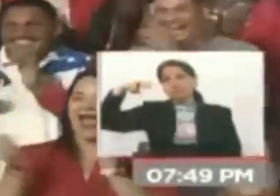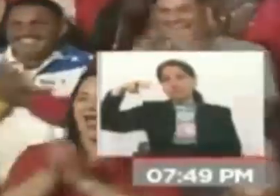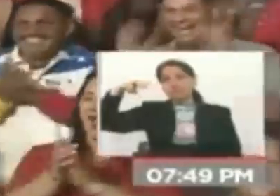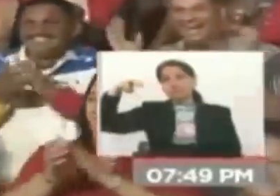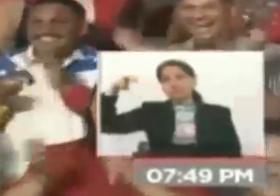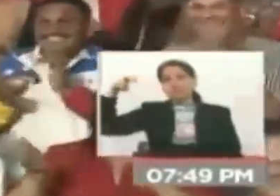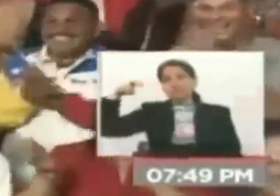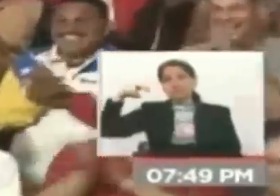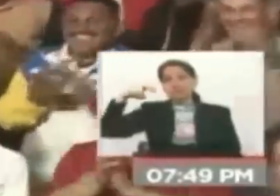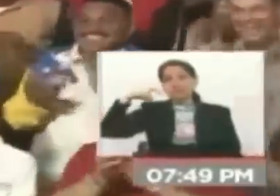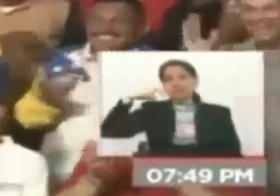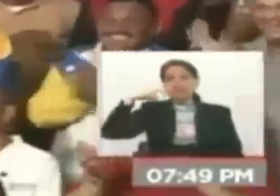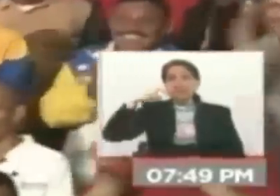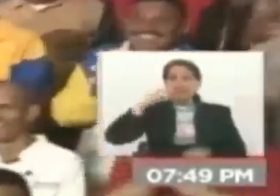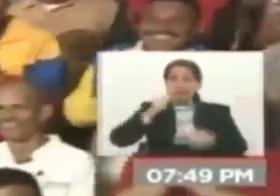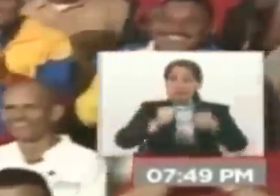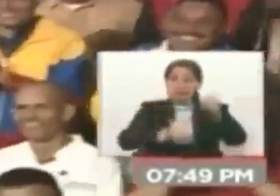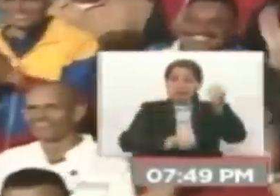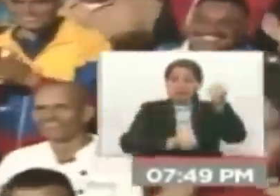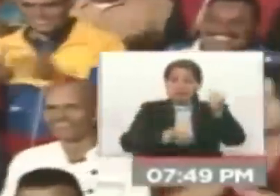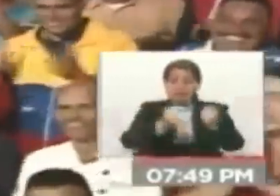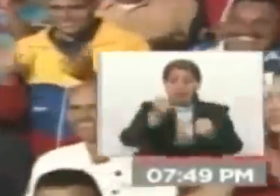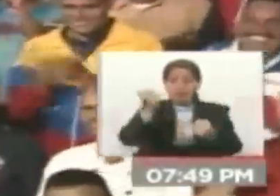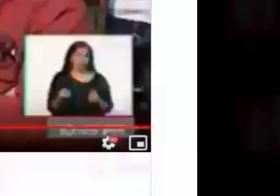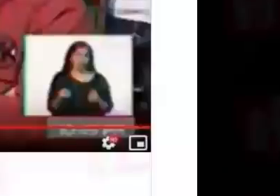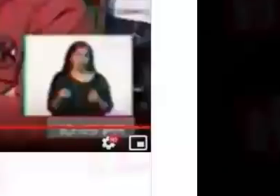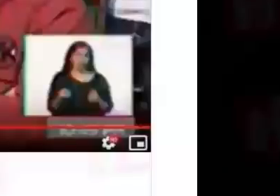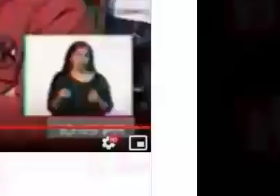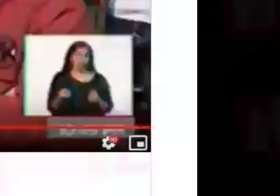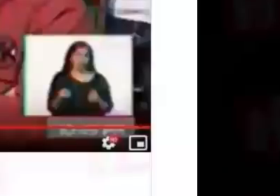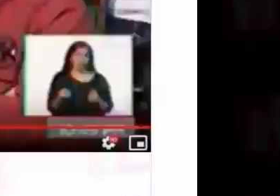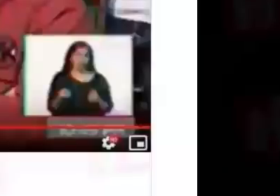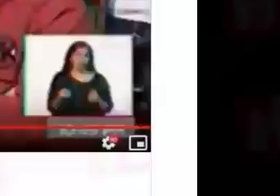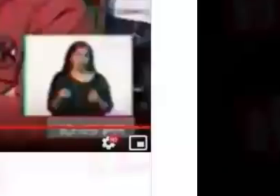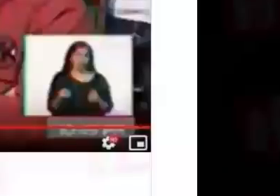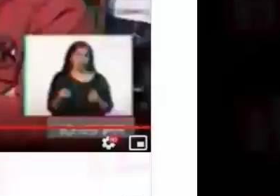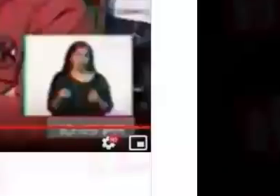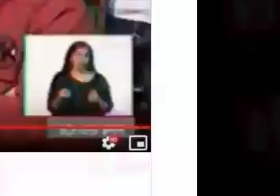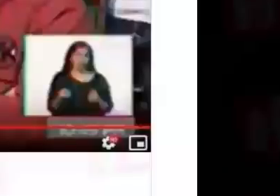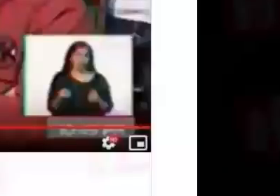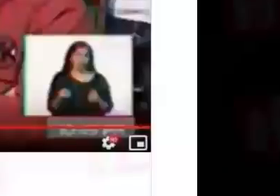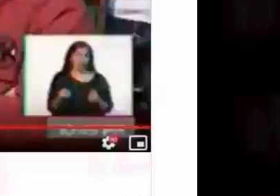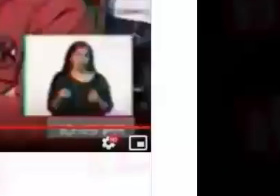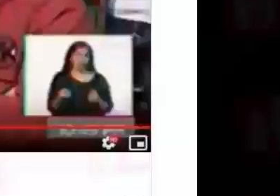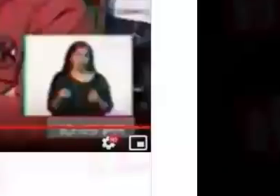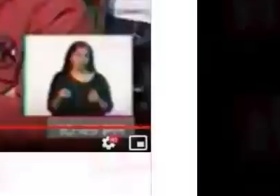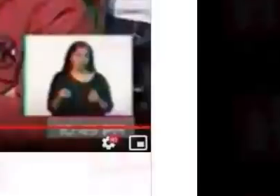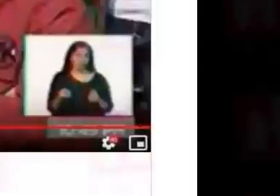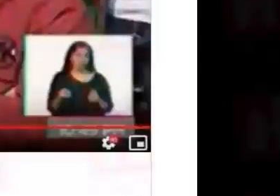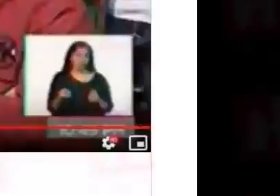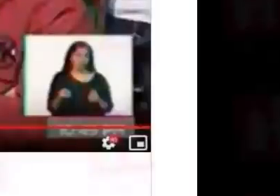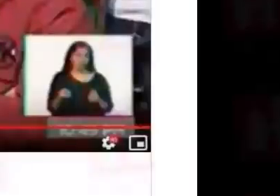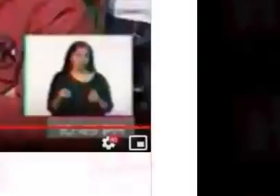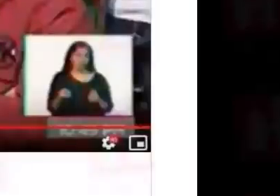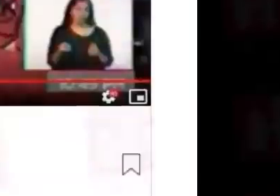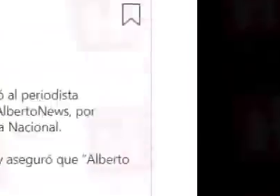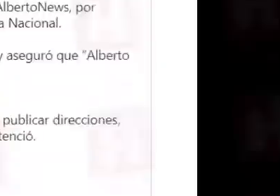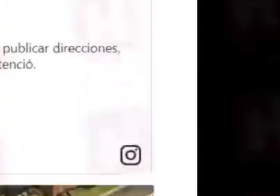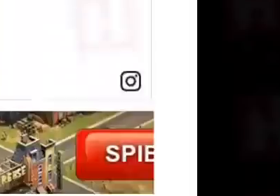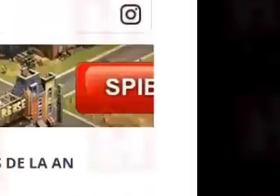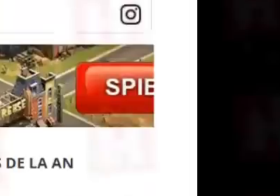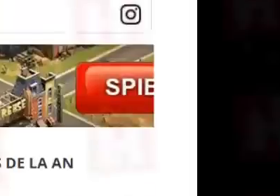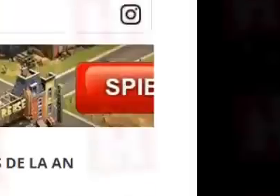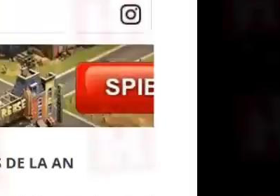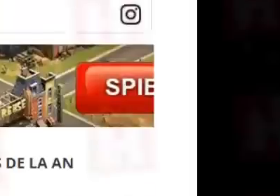de sus familias para que los persigan, sentenció. Alberto Rodríguez lo hizo con un gentío, concluyó. Sin embargo, desde Alberto